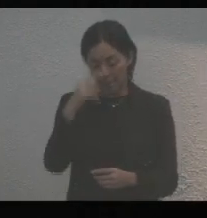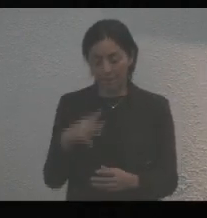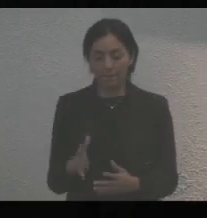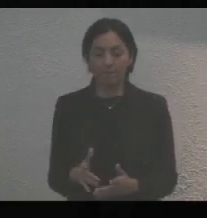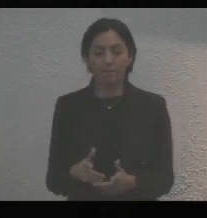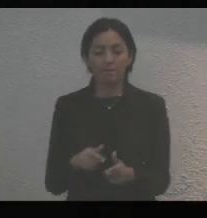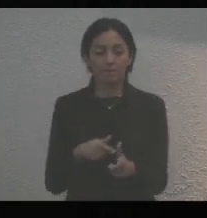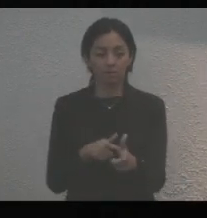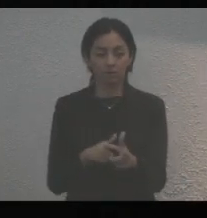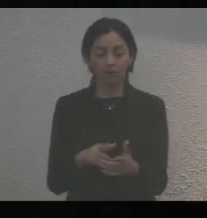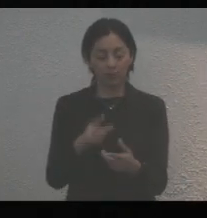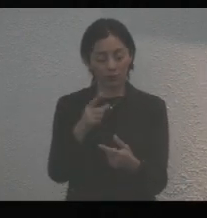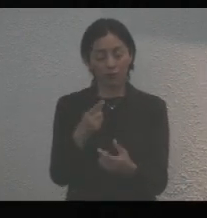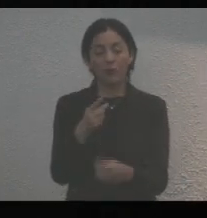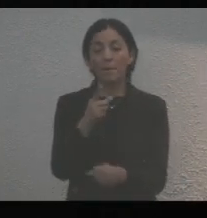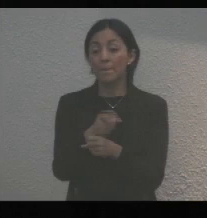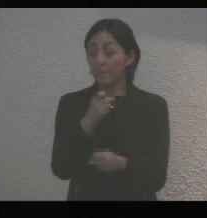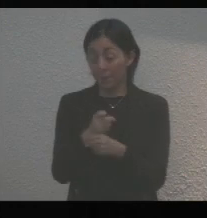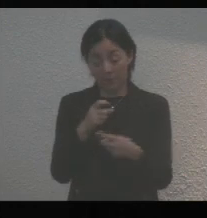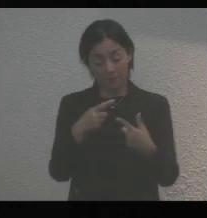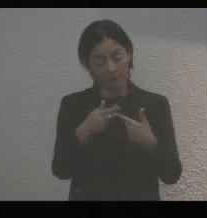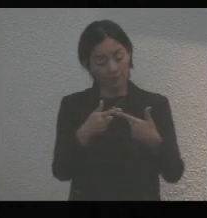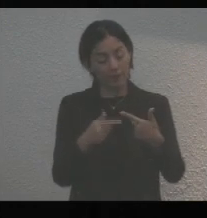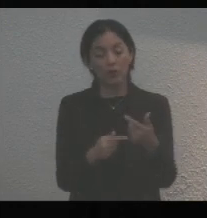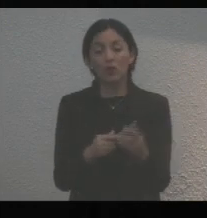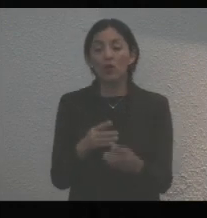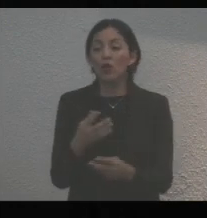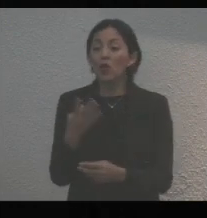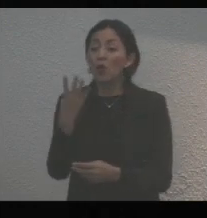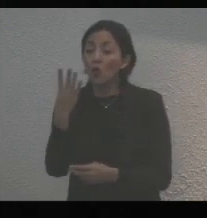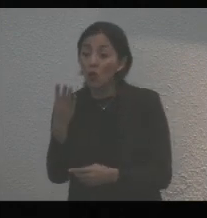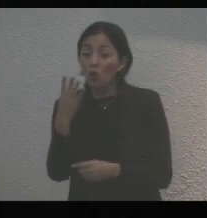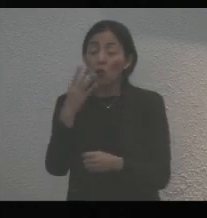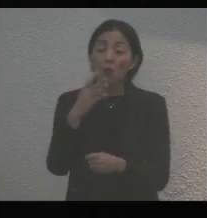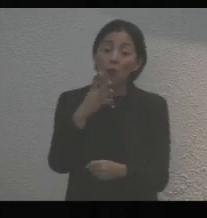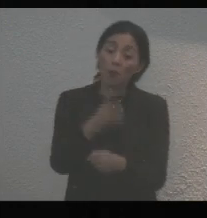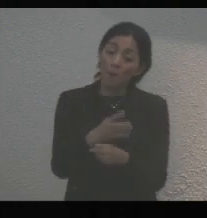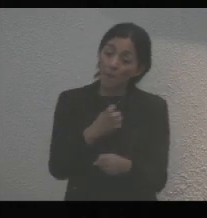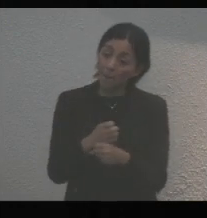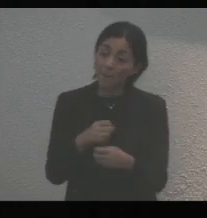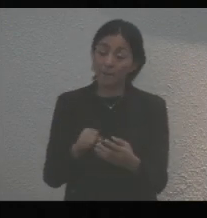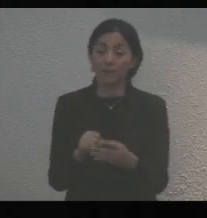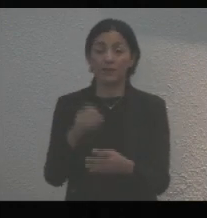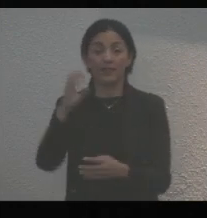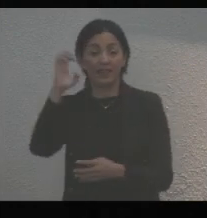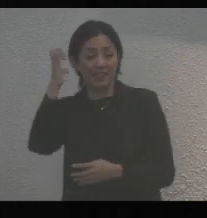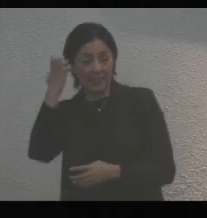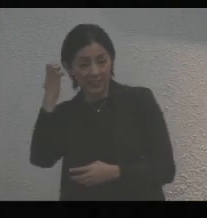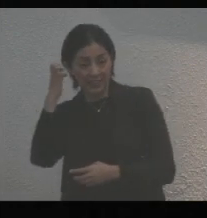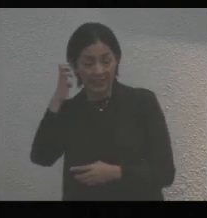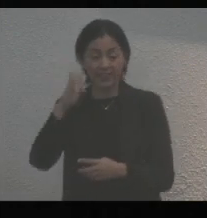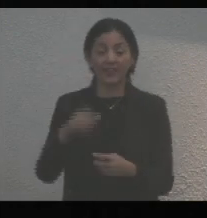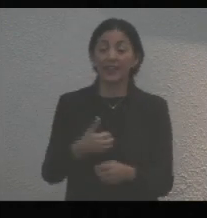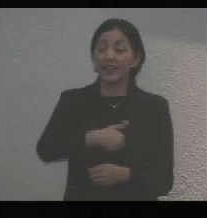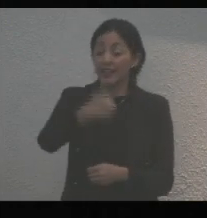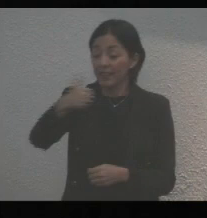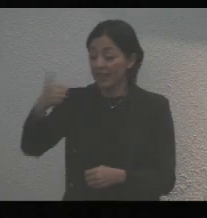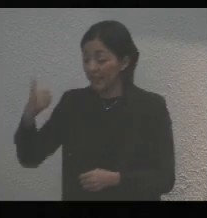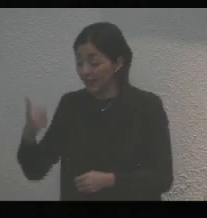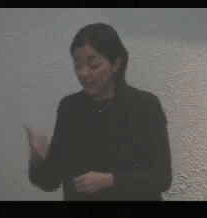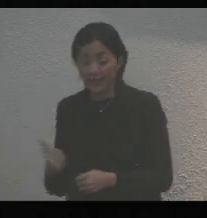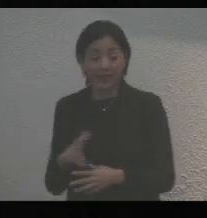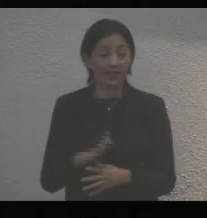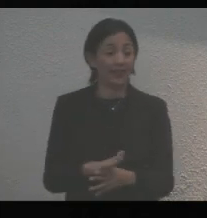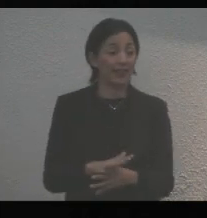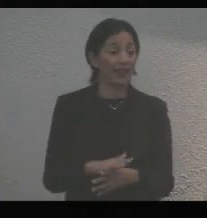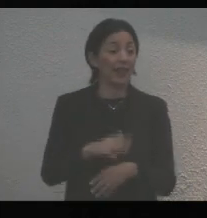sigue. Primero, se declara el cuarto viernes del mes de enero de cada año como el Día del